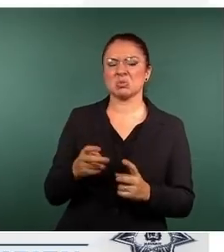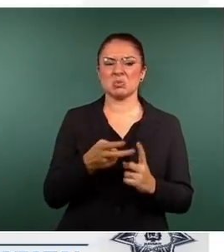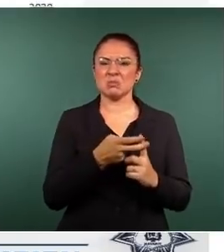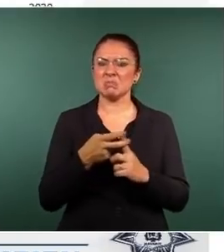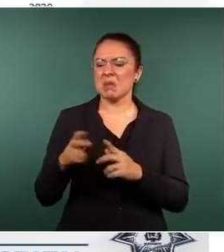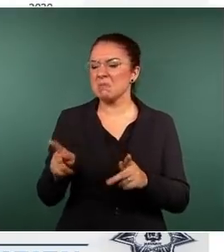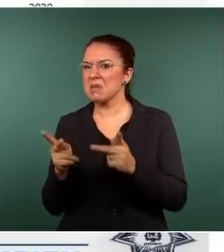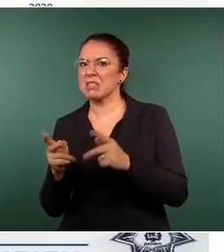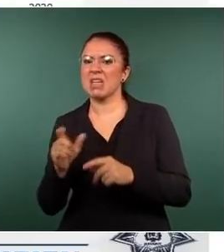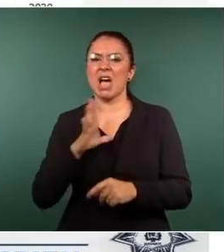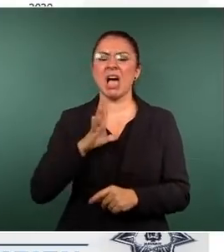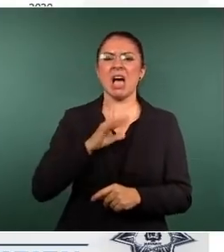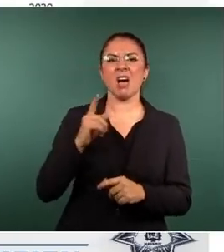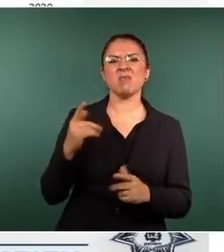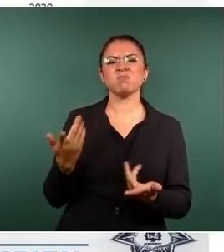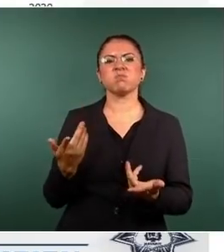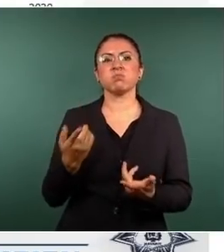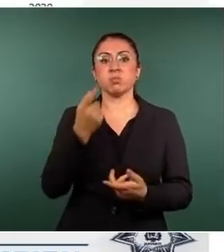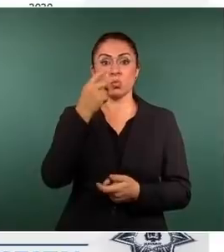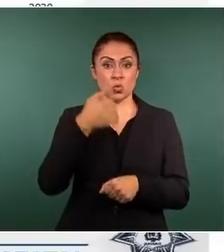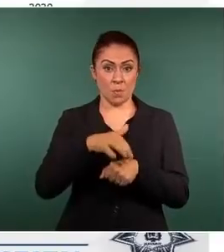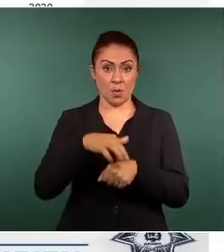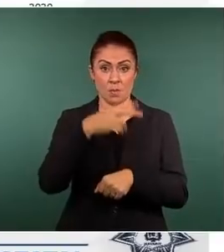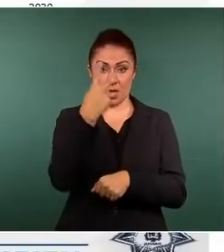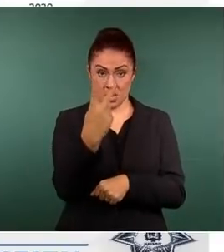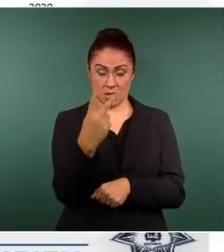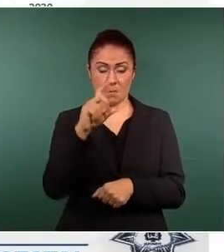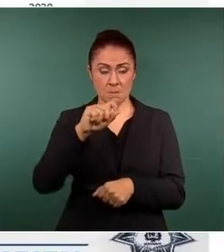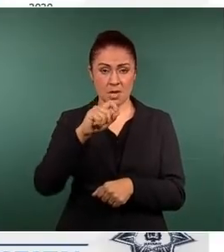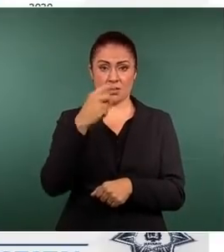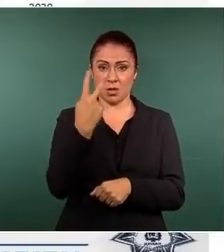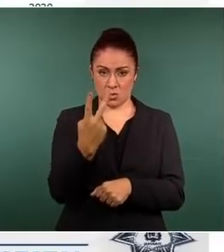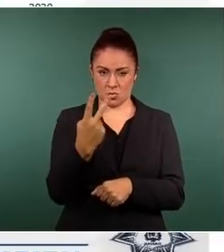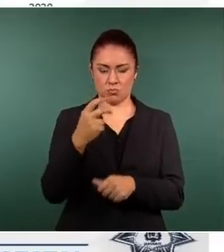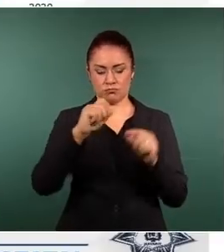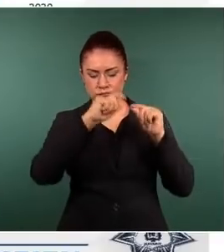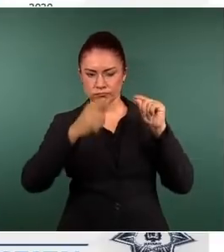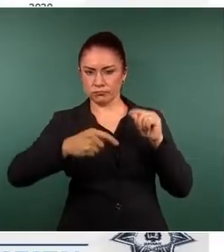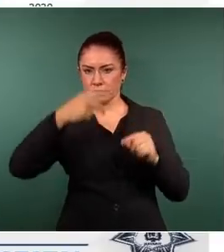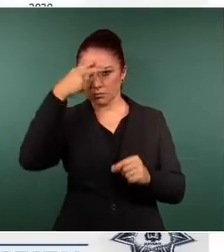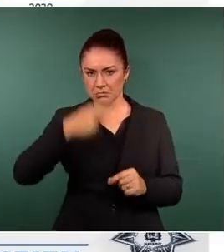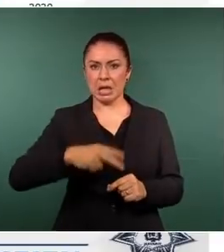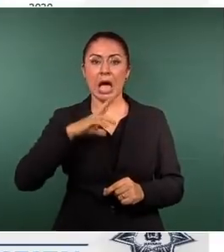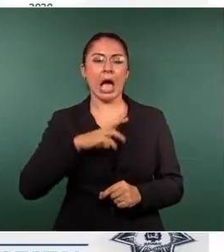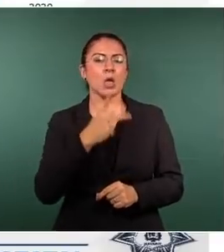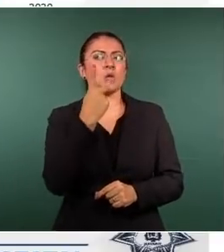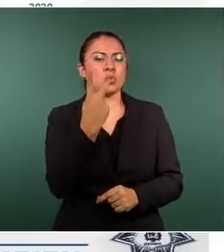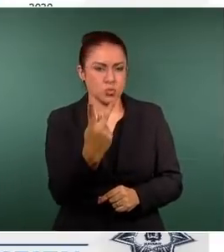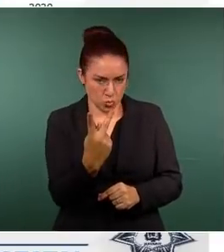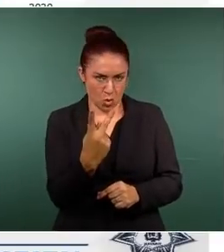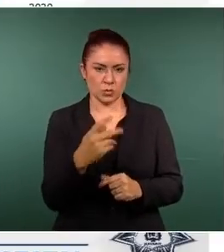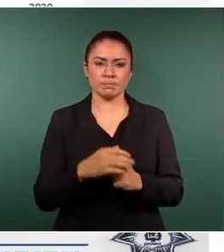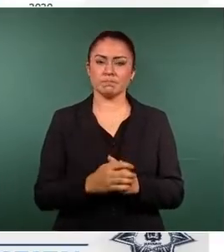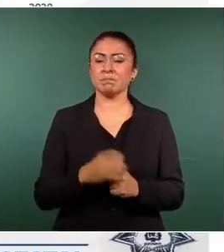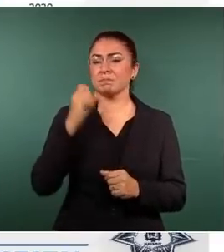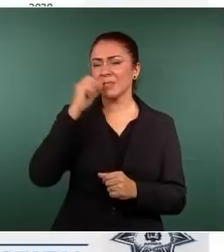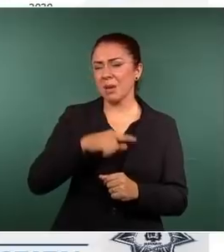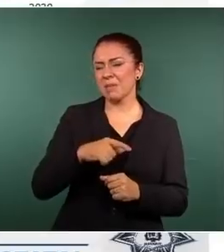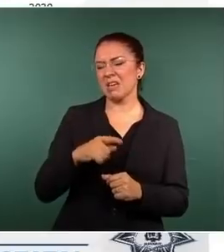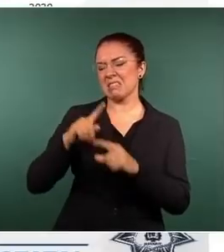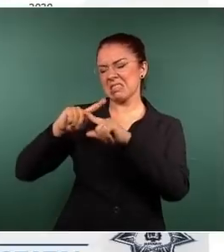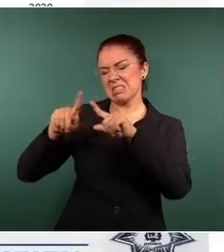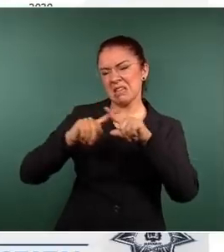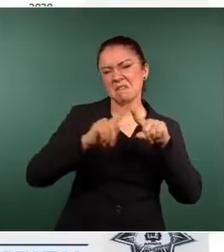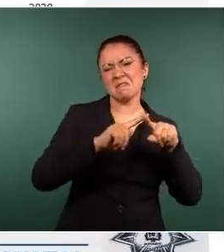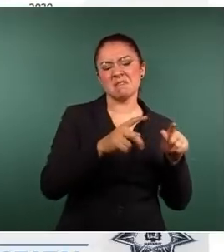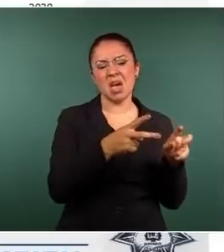se posiciona en el lugar número 22 nacional con dos casos respecto a los distintos tipos de rojo que se consideran